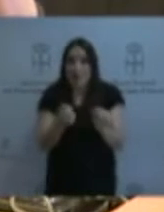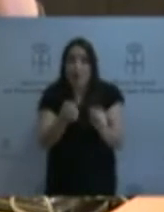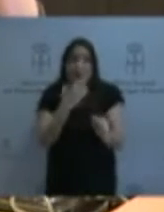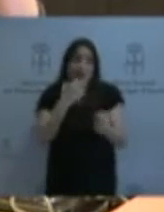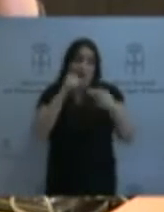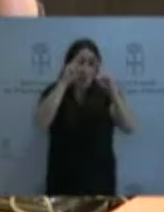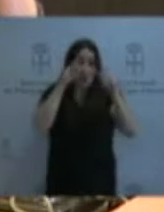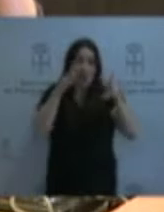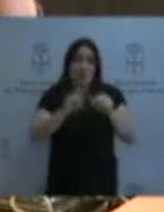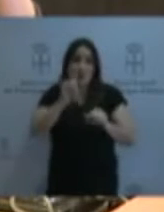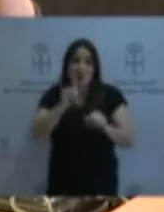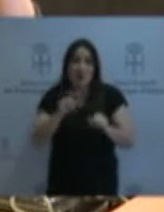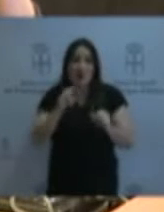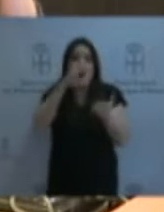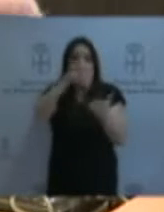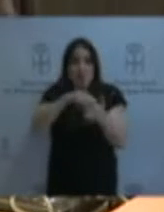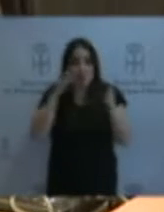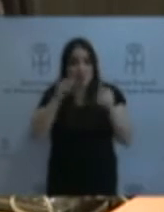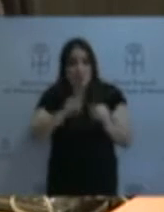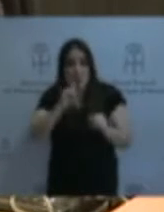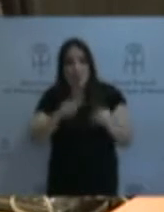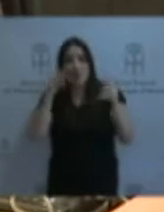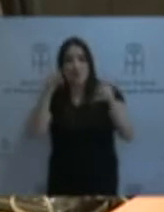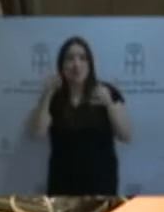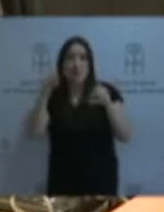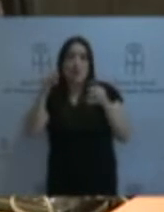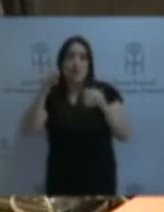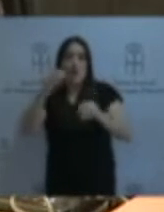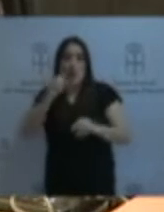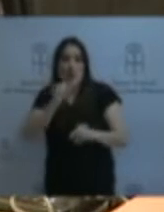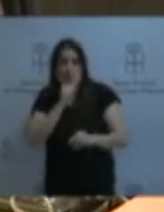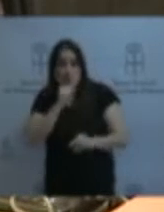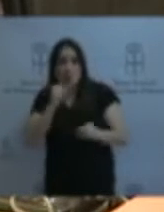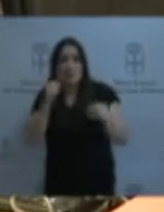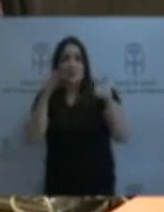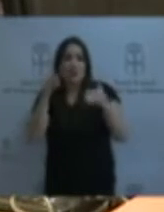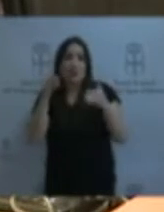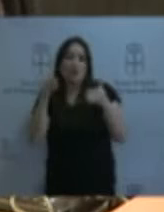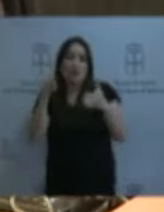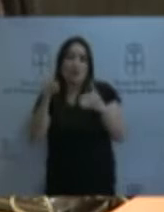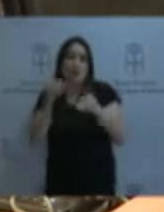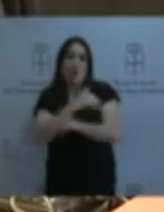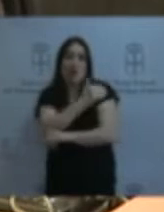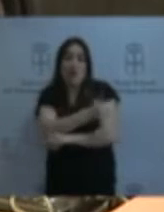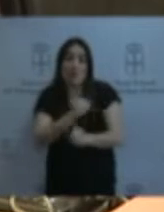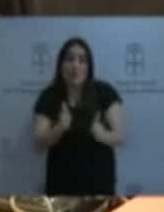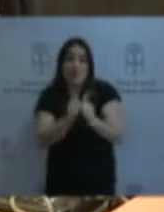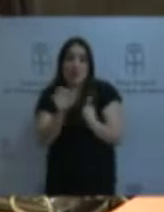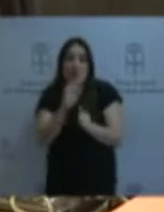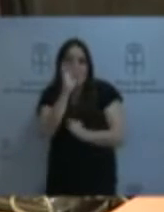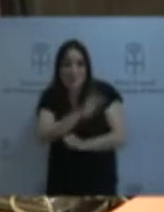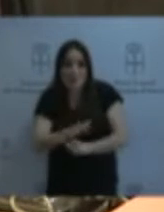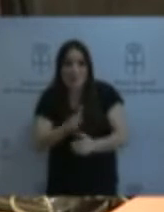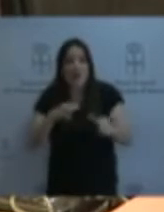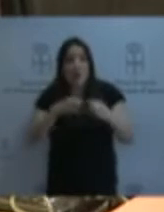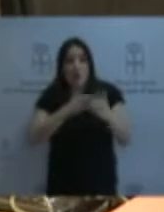atención primaria, centros de atención primaria, centros de atención a mayores, centros de atención a la dependencia o a la infancia. Nuestro Grupo le propone que